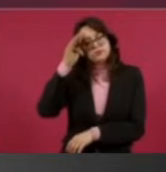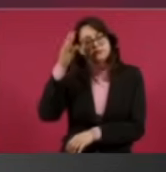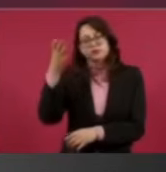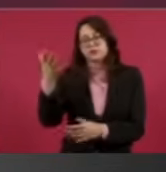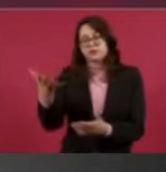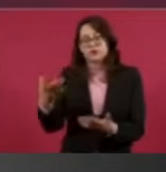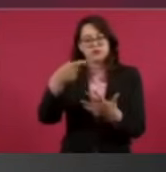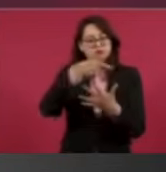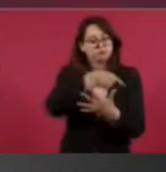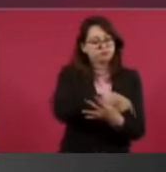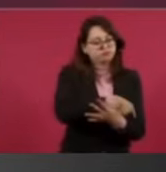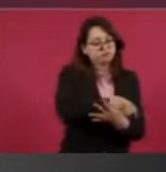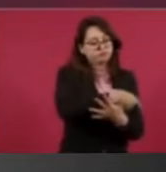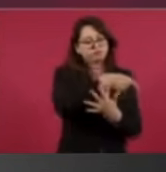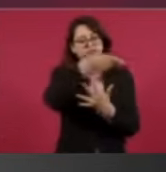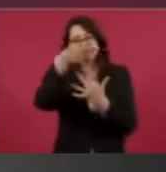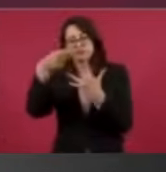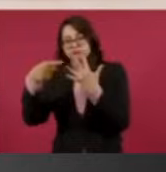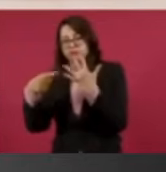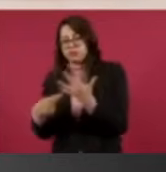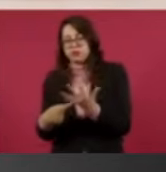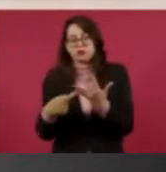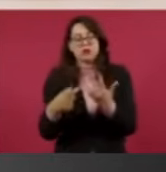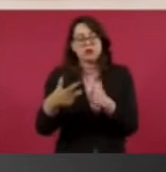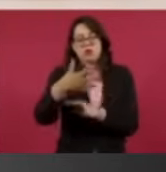todos los factores